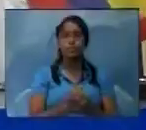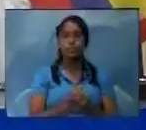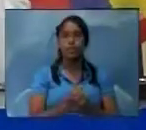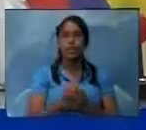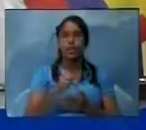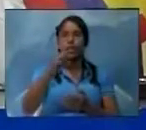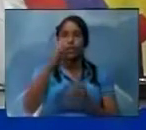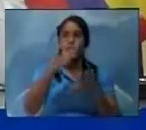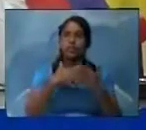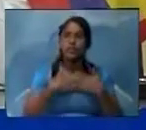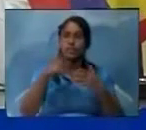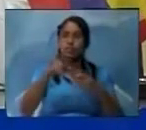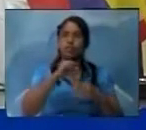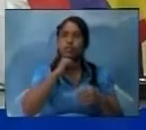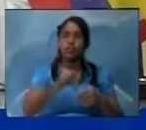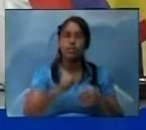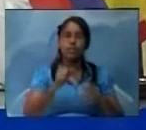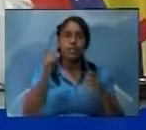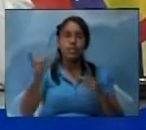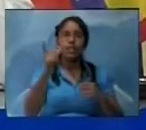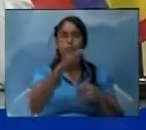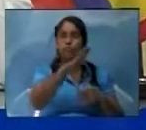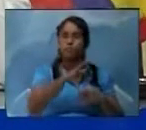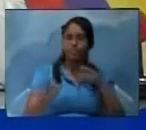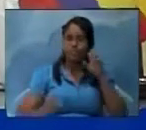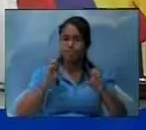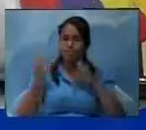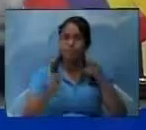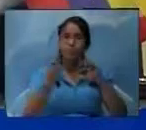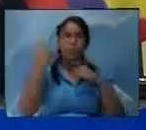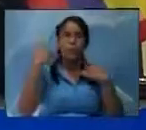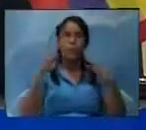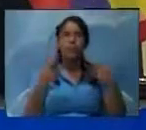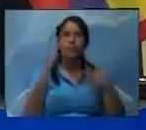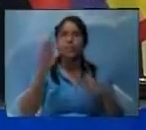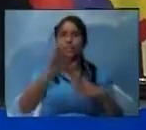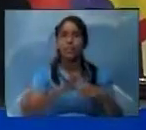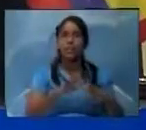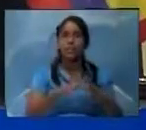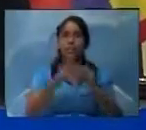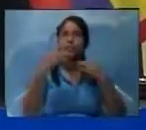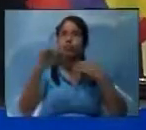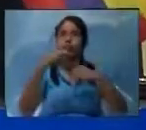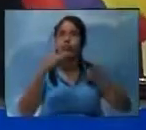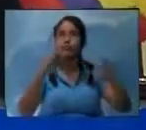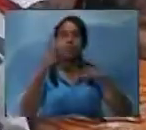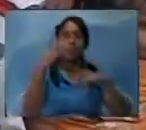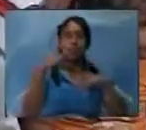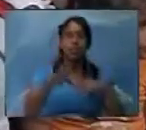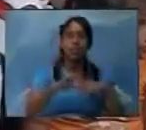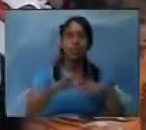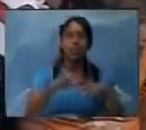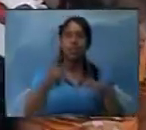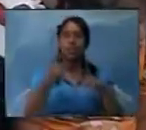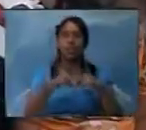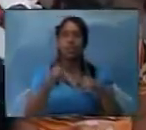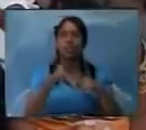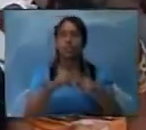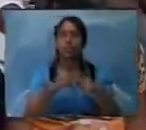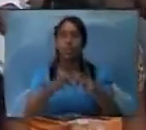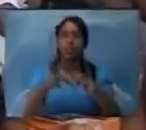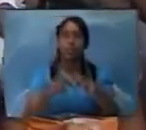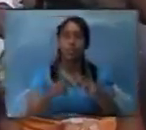Ay, Dios mío, este cielito está amotinado. Parece que anda Tello suelto, por ahí anda Tello